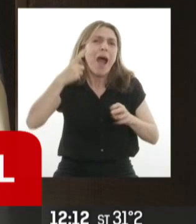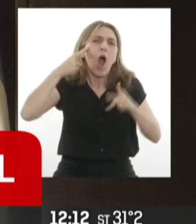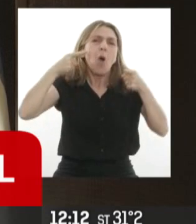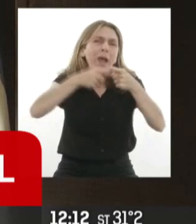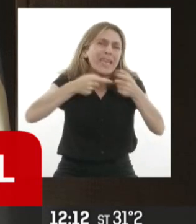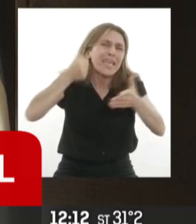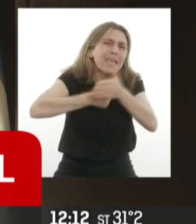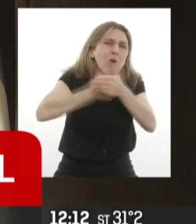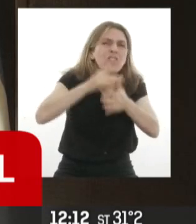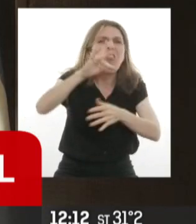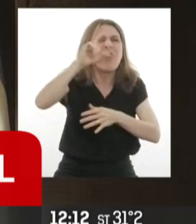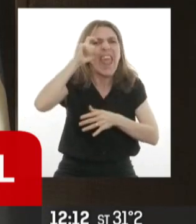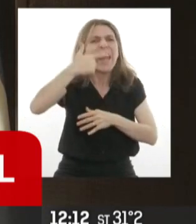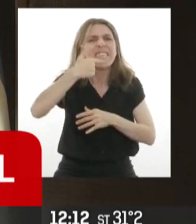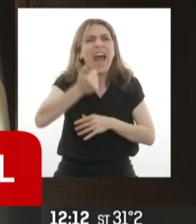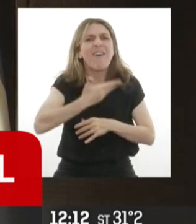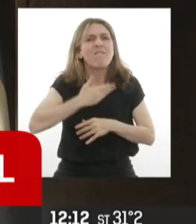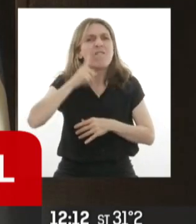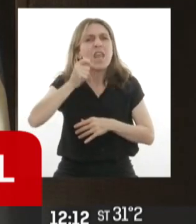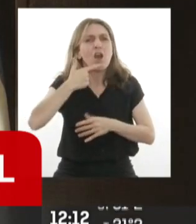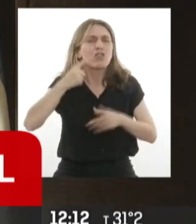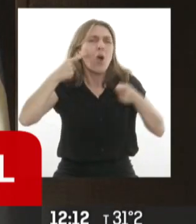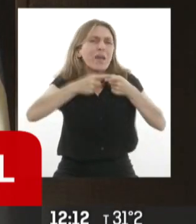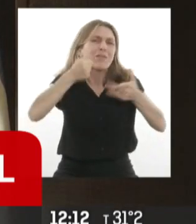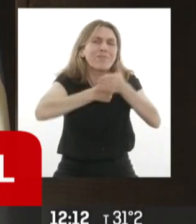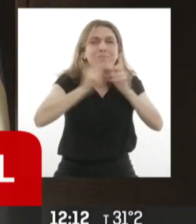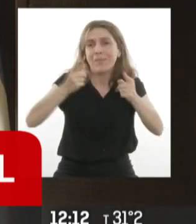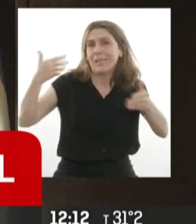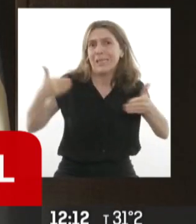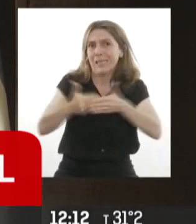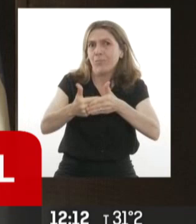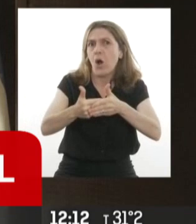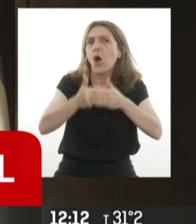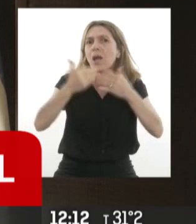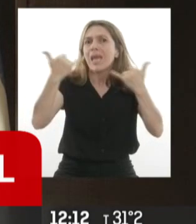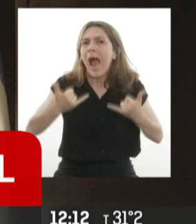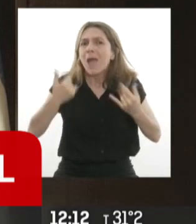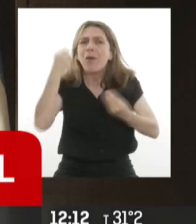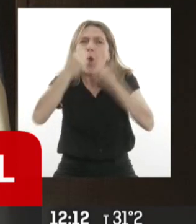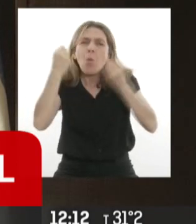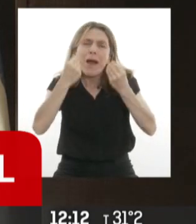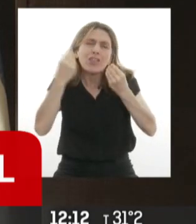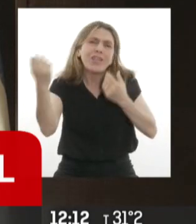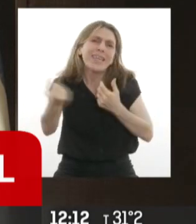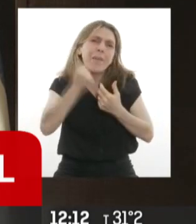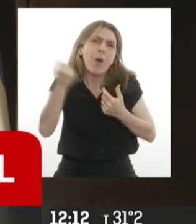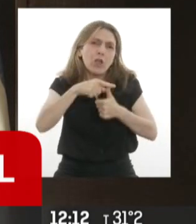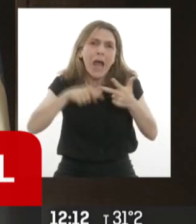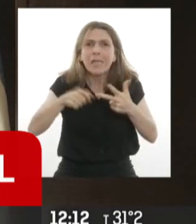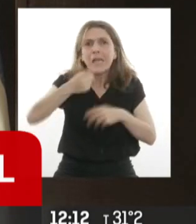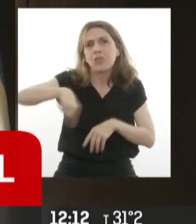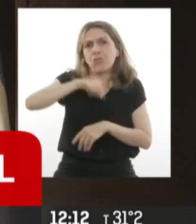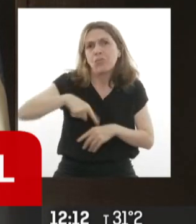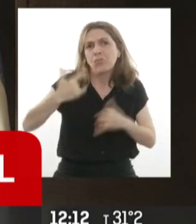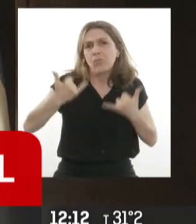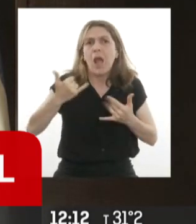que nos tocan vivir en este tiempo. Y los reales desafíos, las reales preocupaciones que tenemos que tener